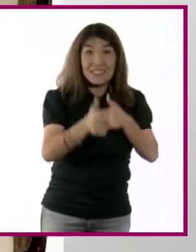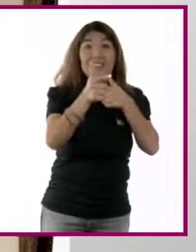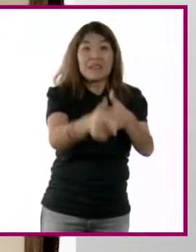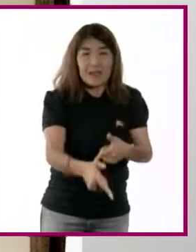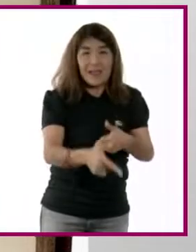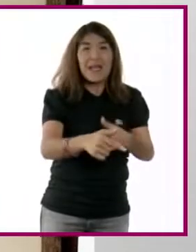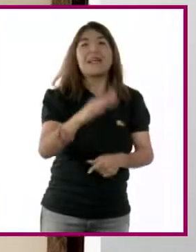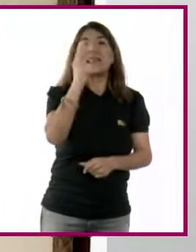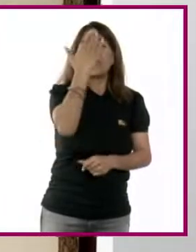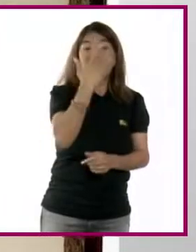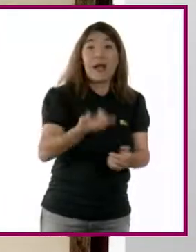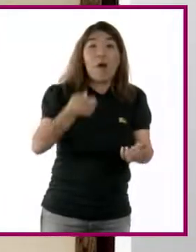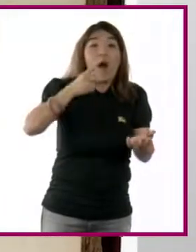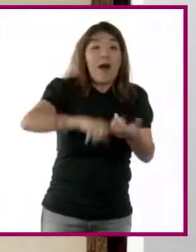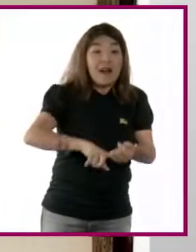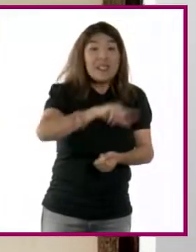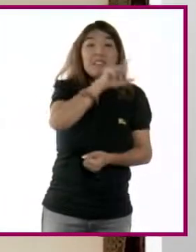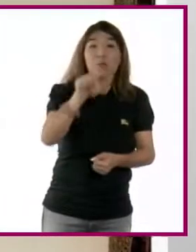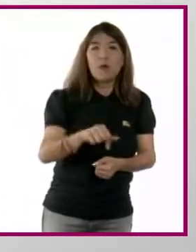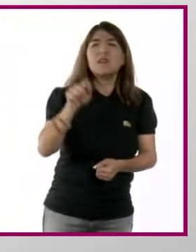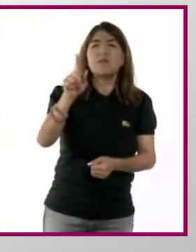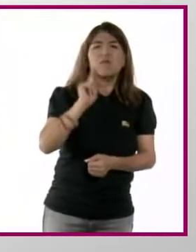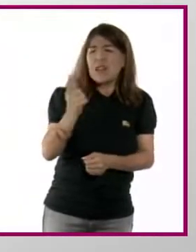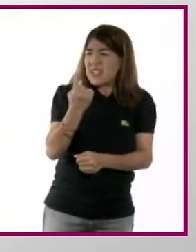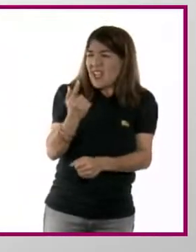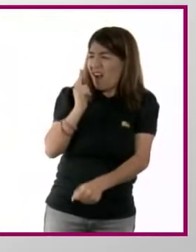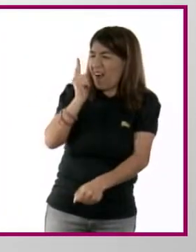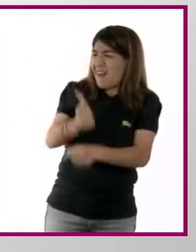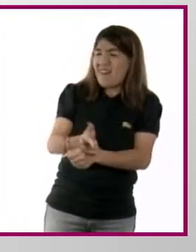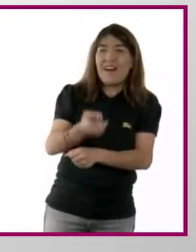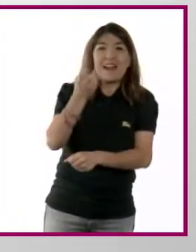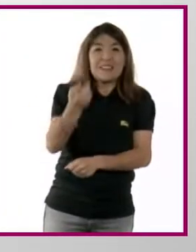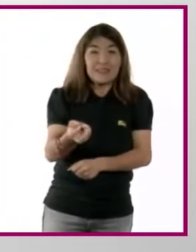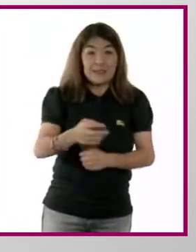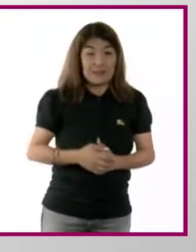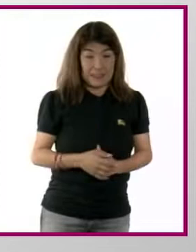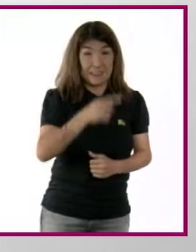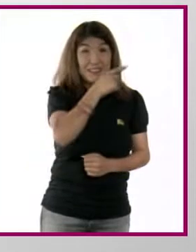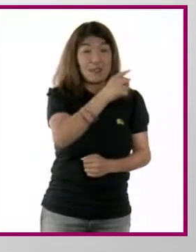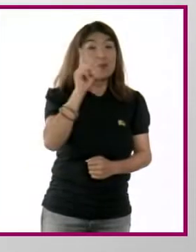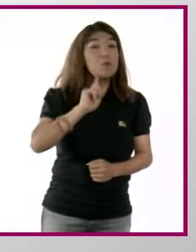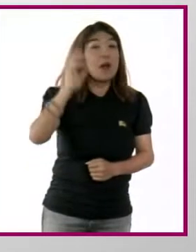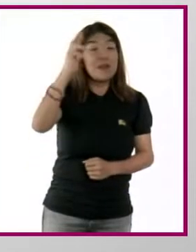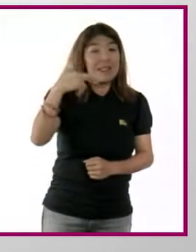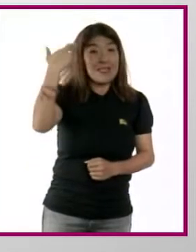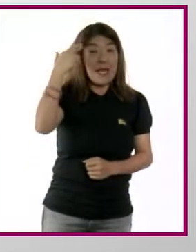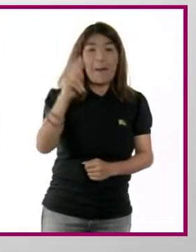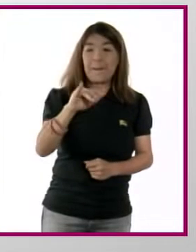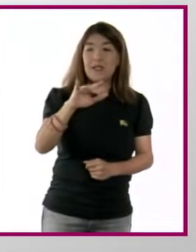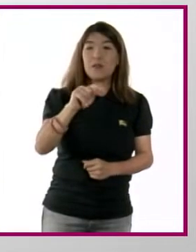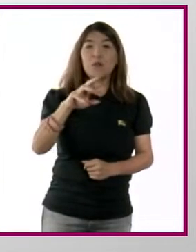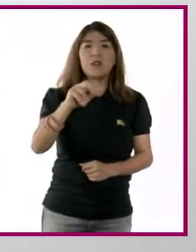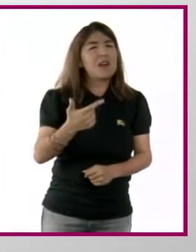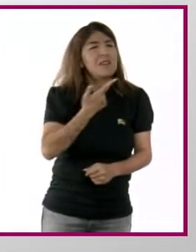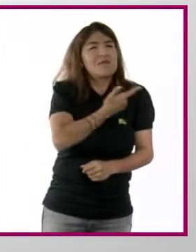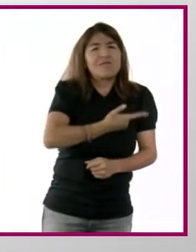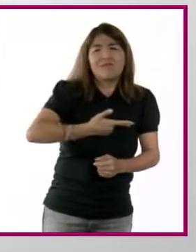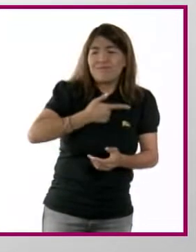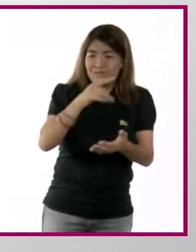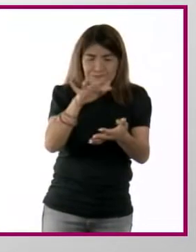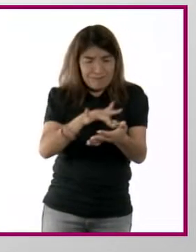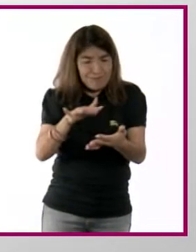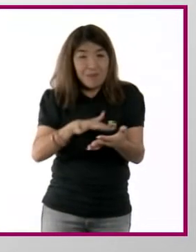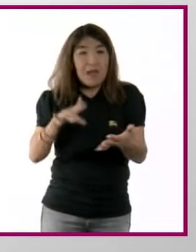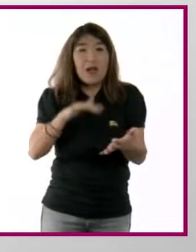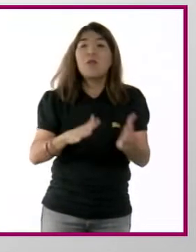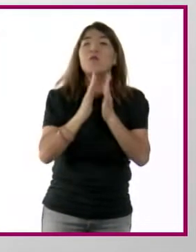y lo que Alicia encontró allí. Cuentan que a la reina Victoria le gustó tanto Alicia en el País de las Maravillas que